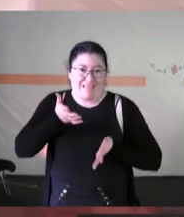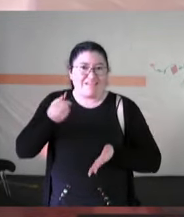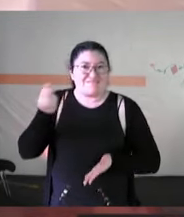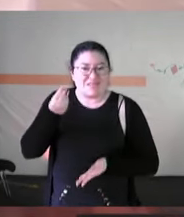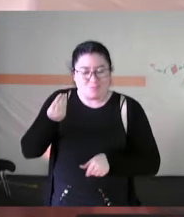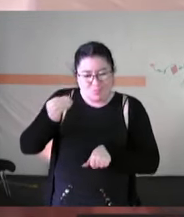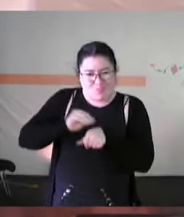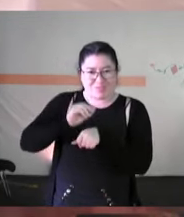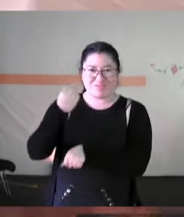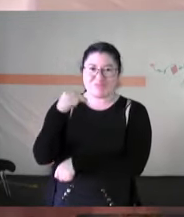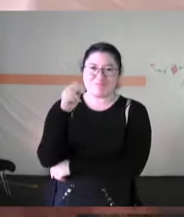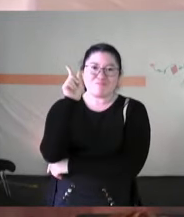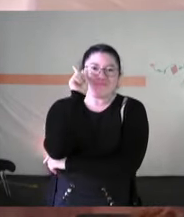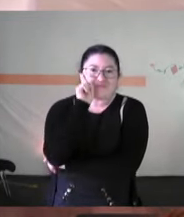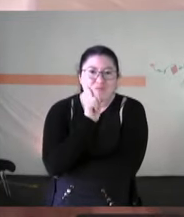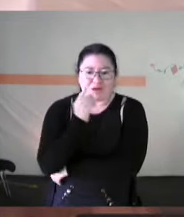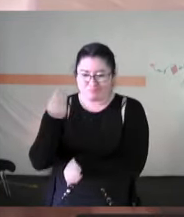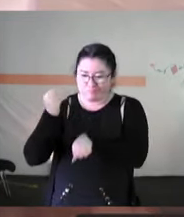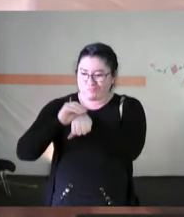sea, foro.